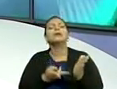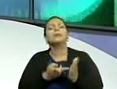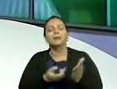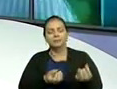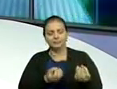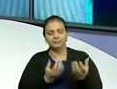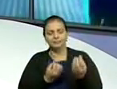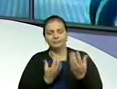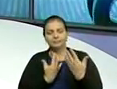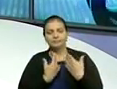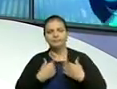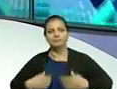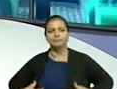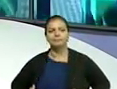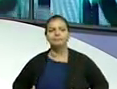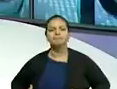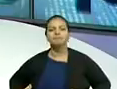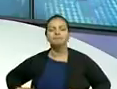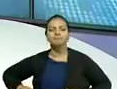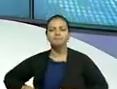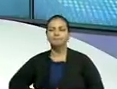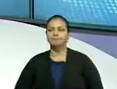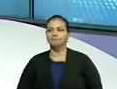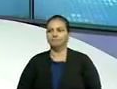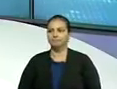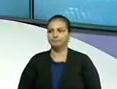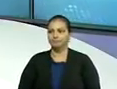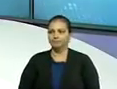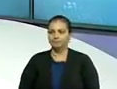qué es lo que nos tiene ahora? Vamos contigo, Adri.